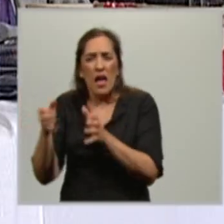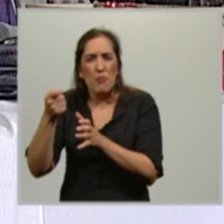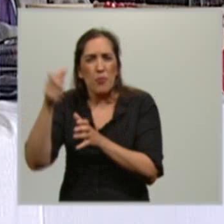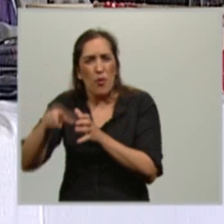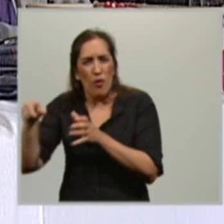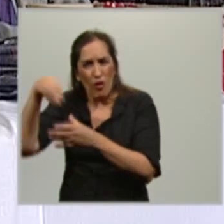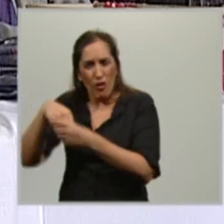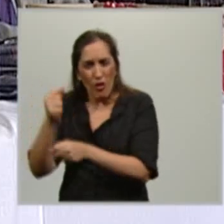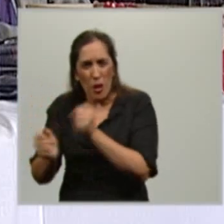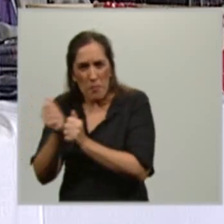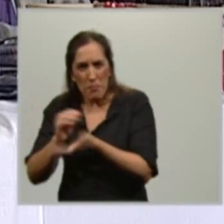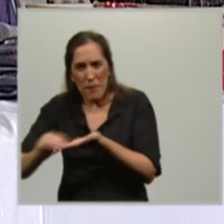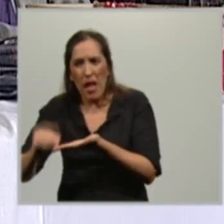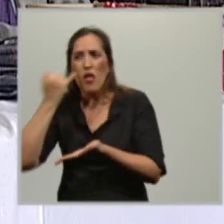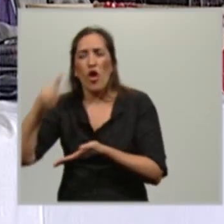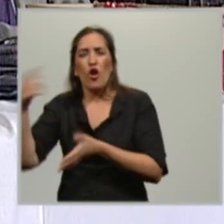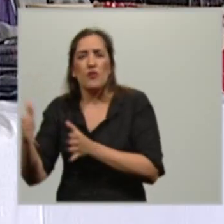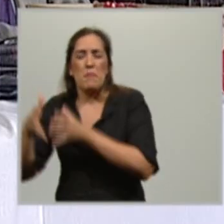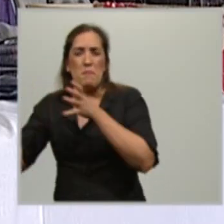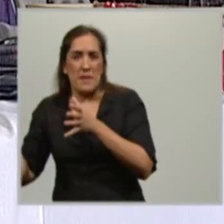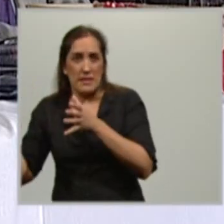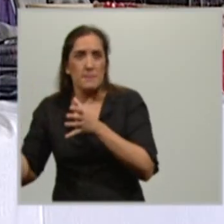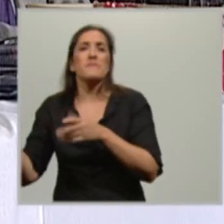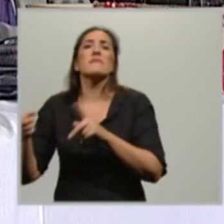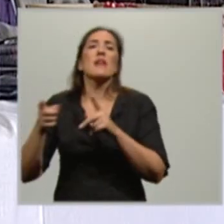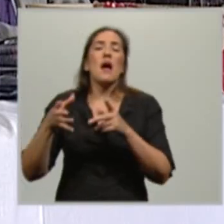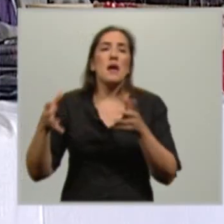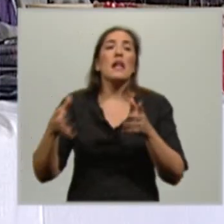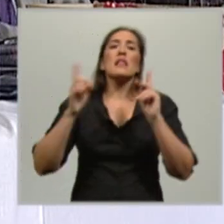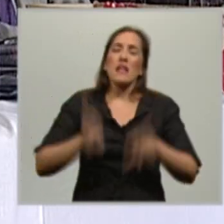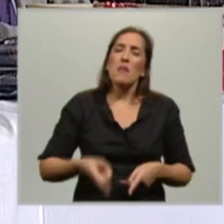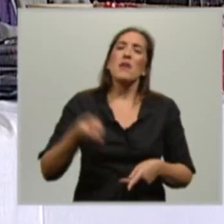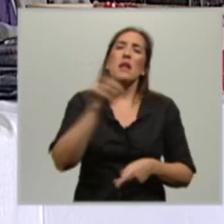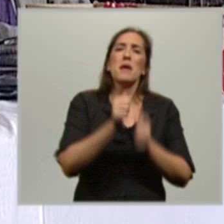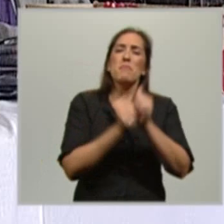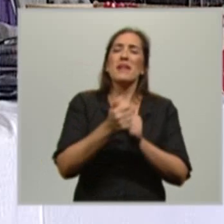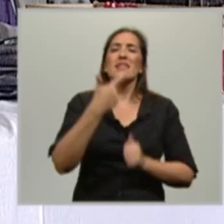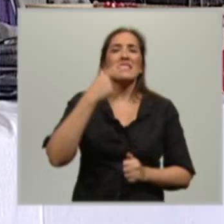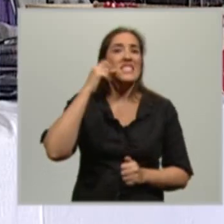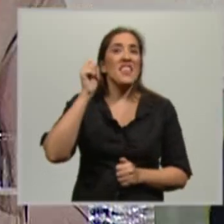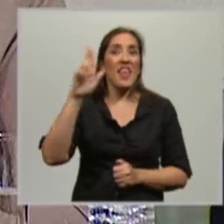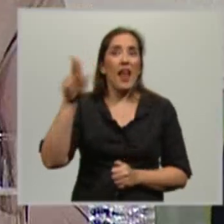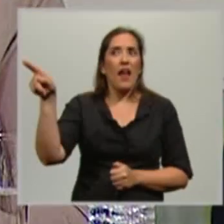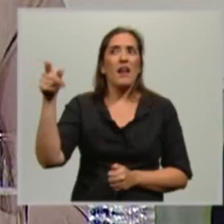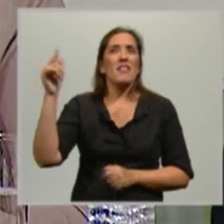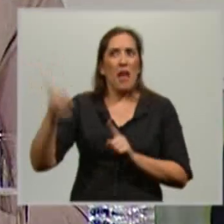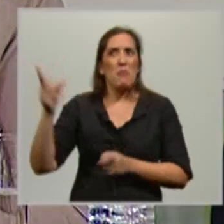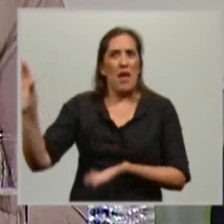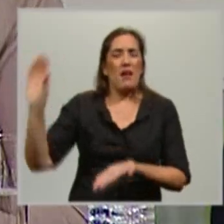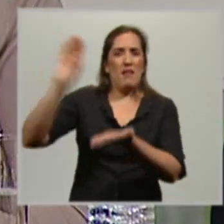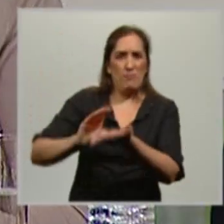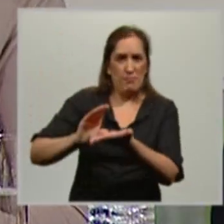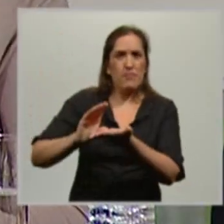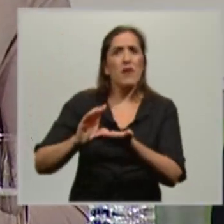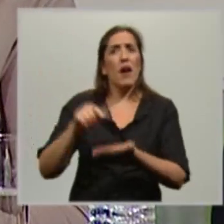empresas, bueno, incentivando a que grandes empresas como Siderar inviertan en nuestro país, que también tanto les